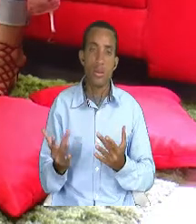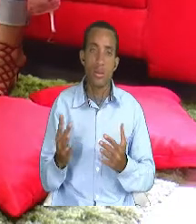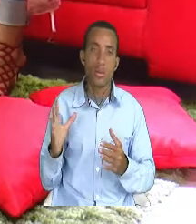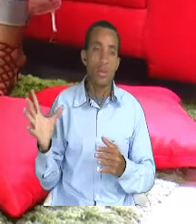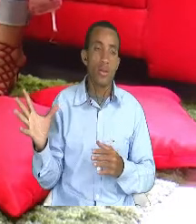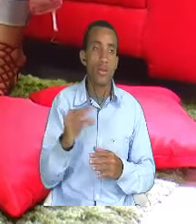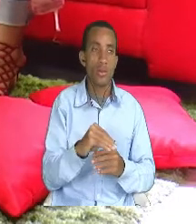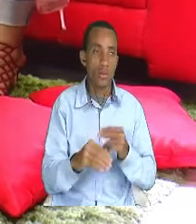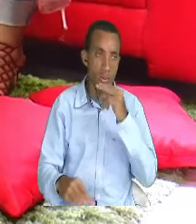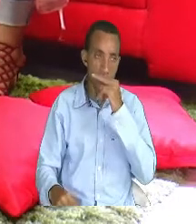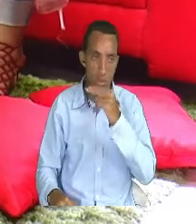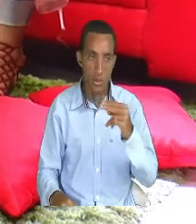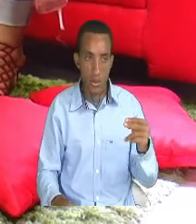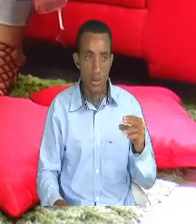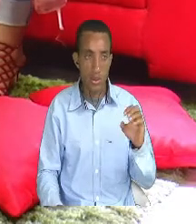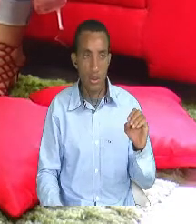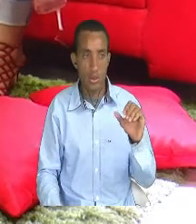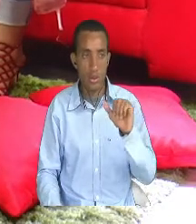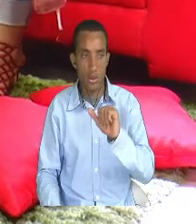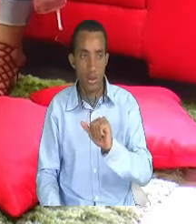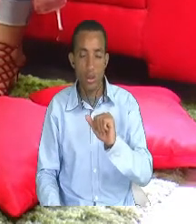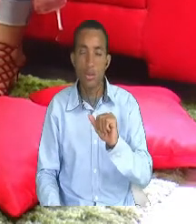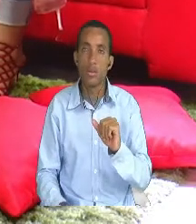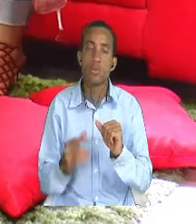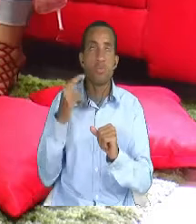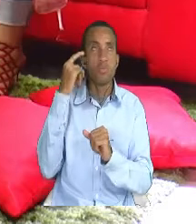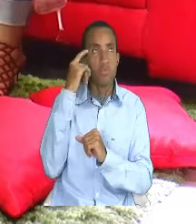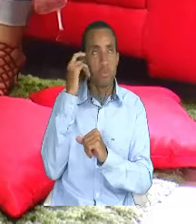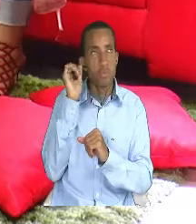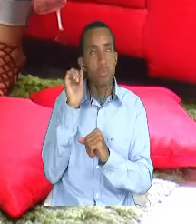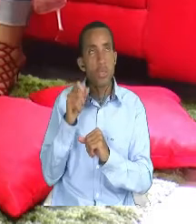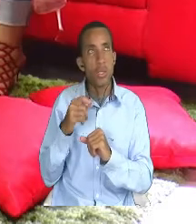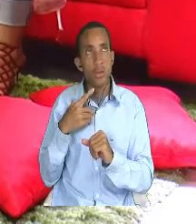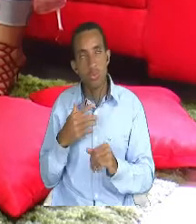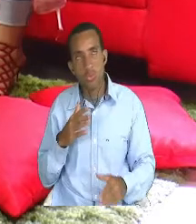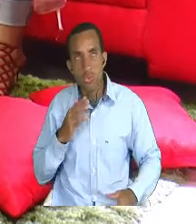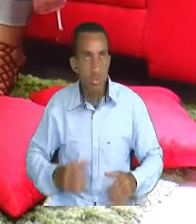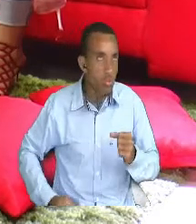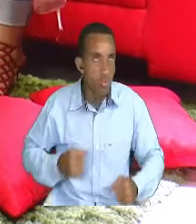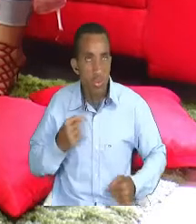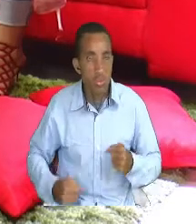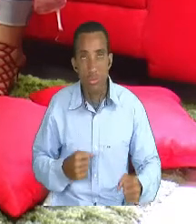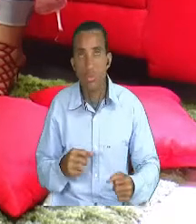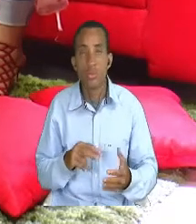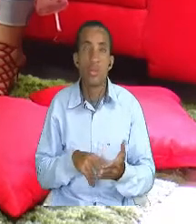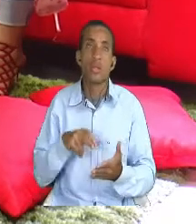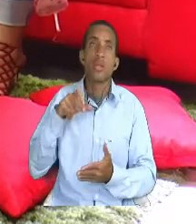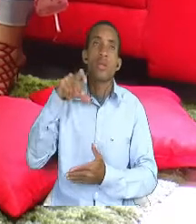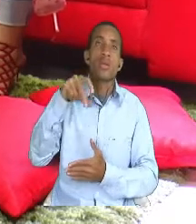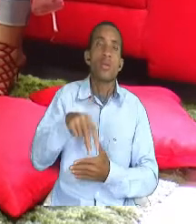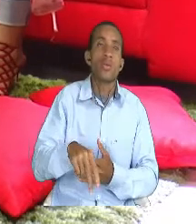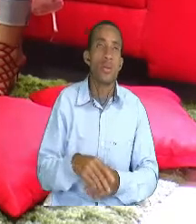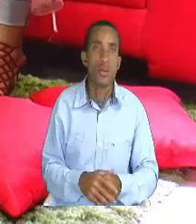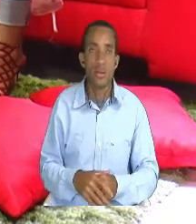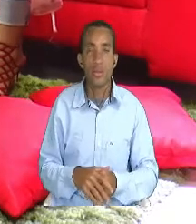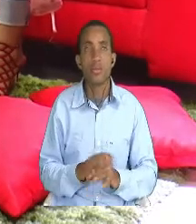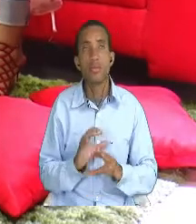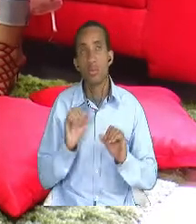aquellos niños y niñas que crean que tienen las capacidades físicas para correr, para saltar. O dice, no, yo corro en la cuadra y le gano a mi